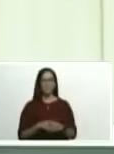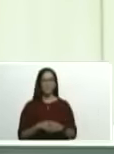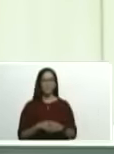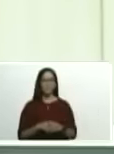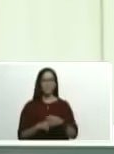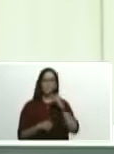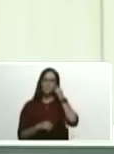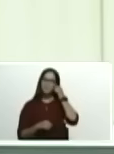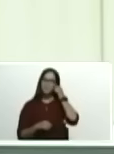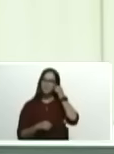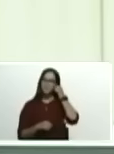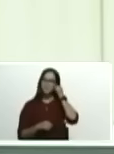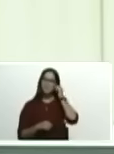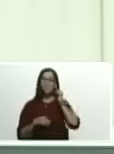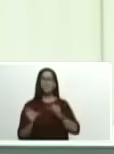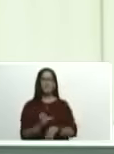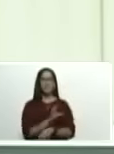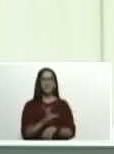Una gaita bellísima.